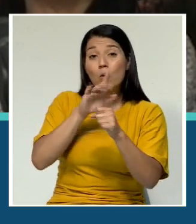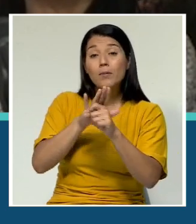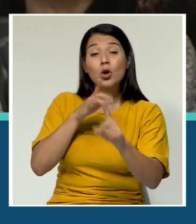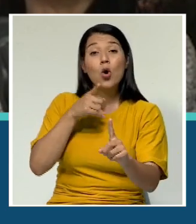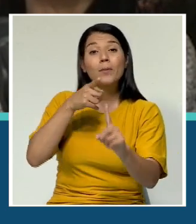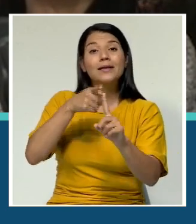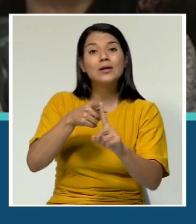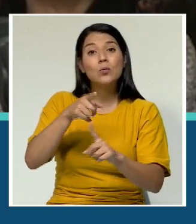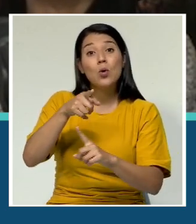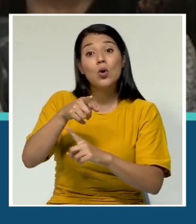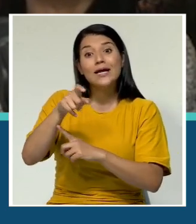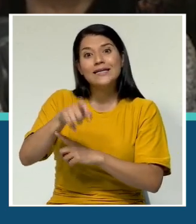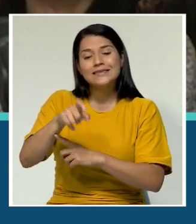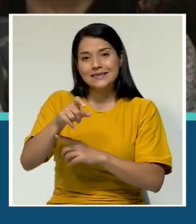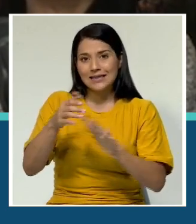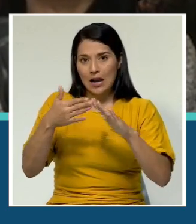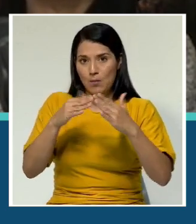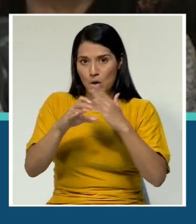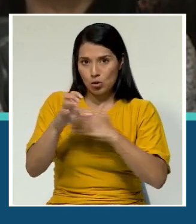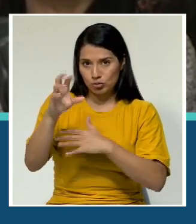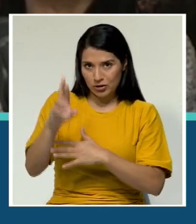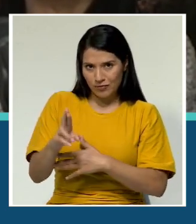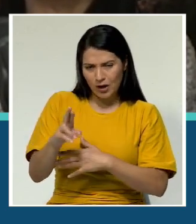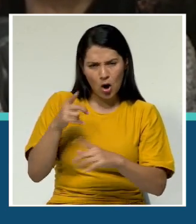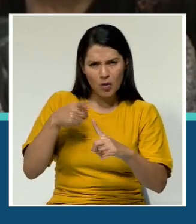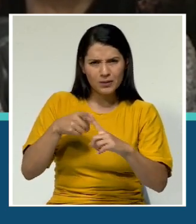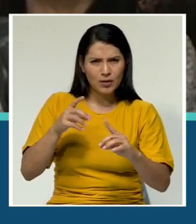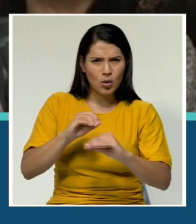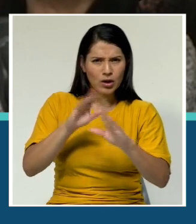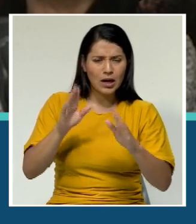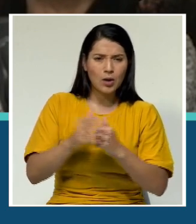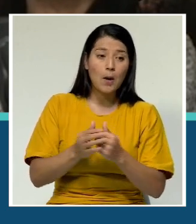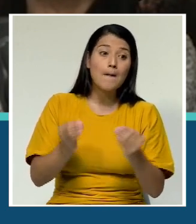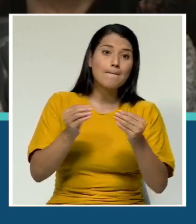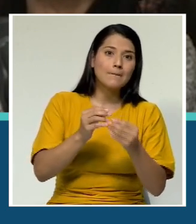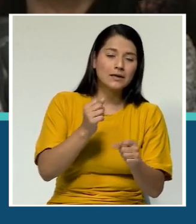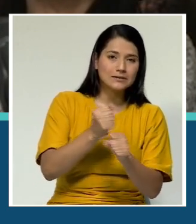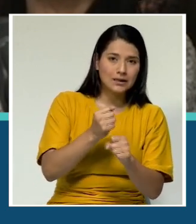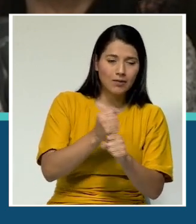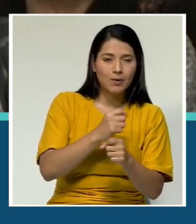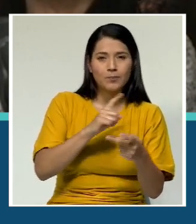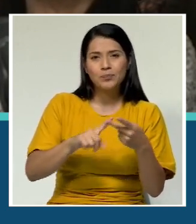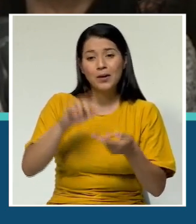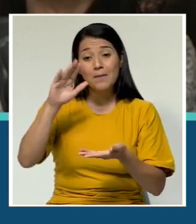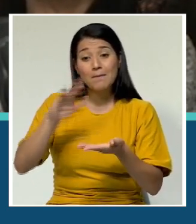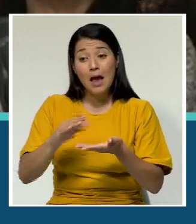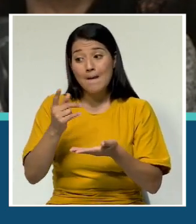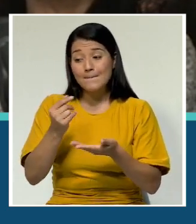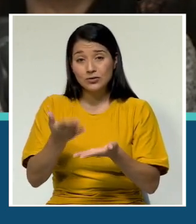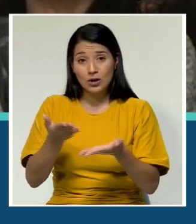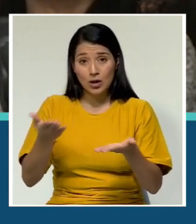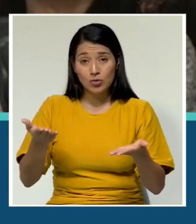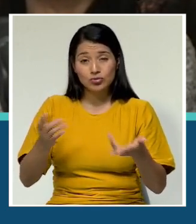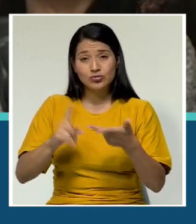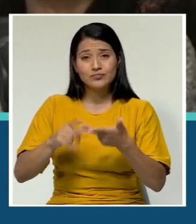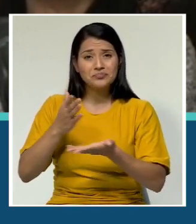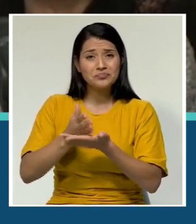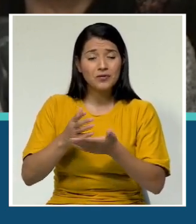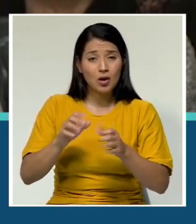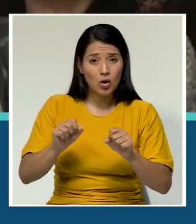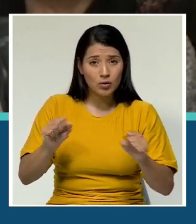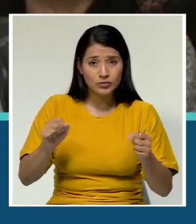director técnico para poder lograr los objetivos que el pueblo de Costa Rica nos ha encargado, que son